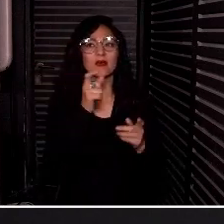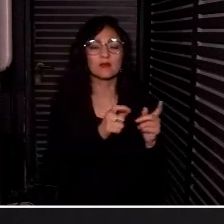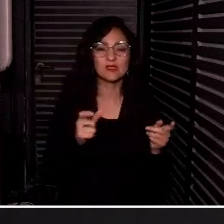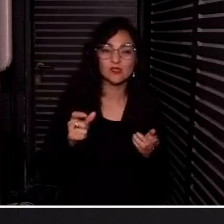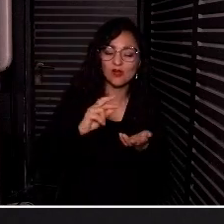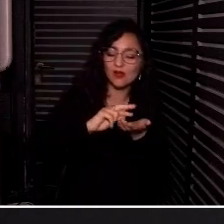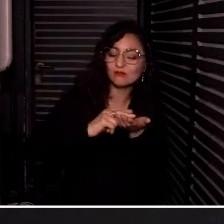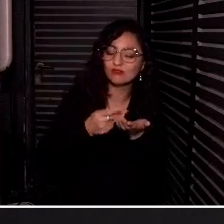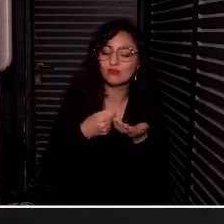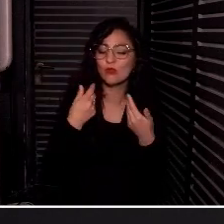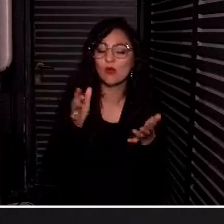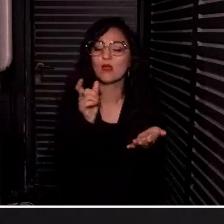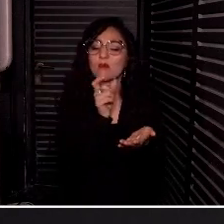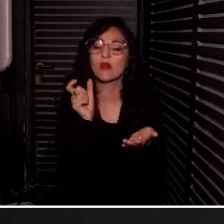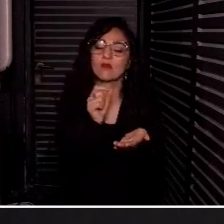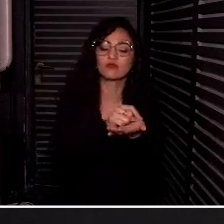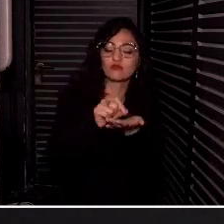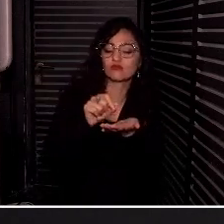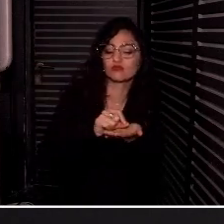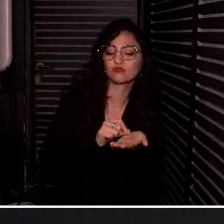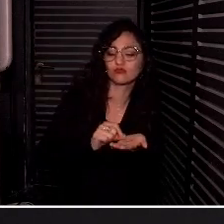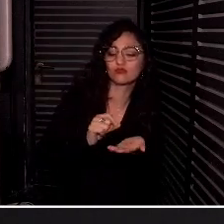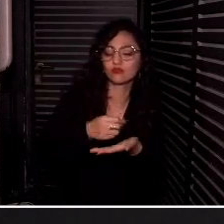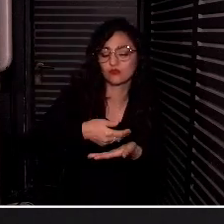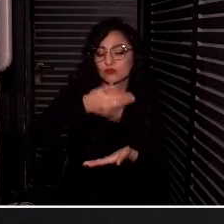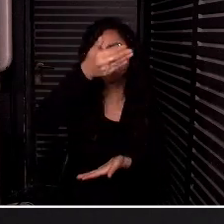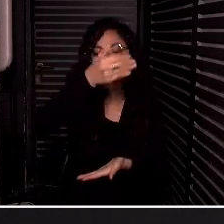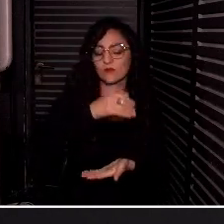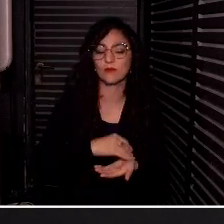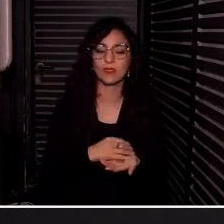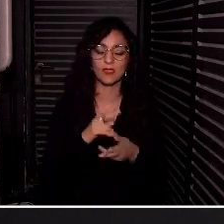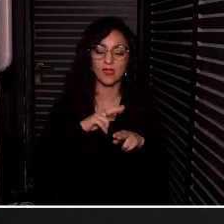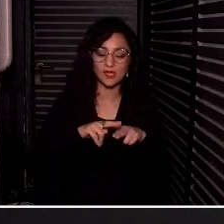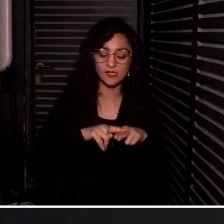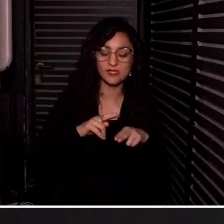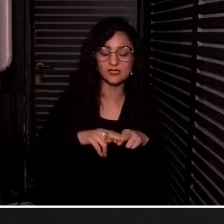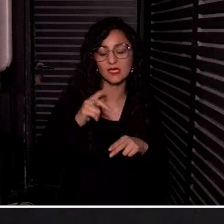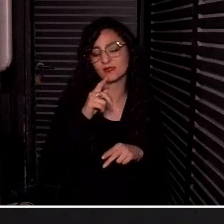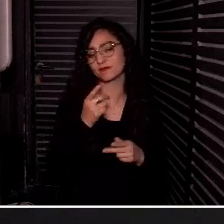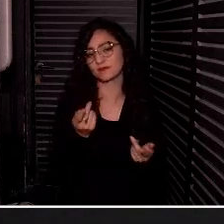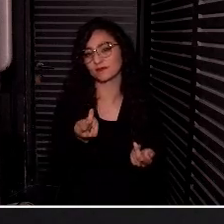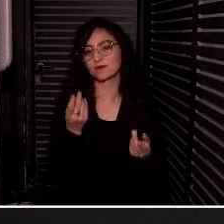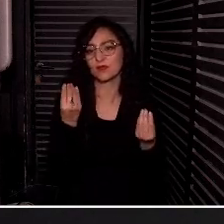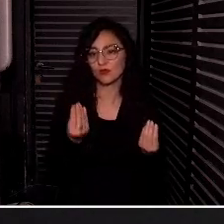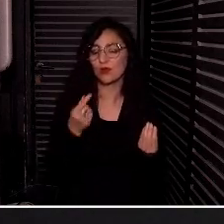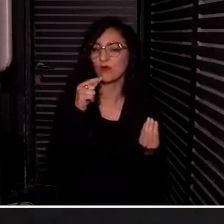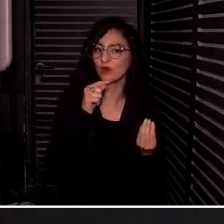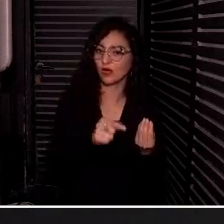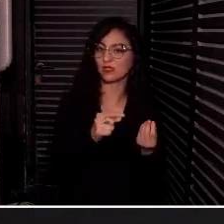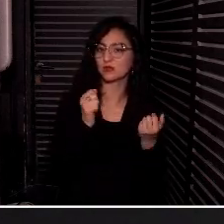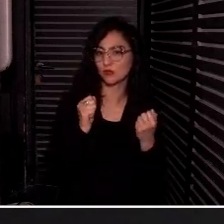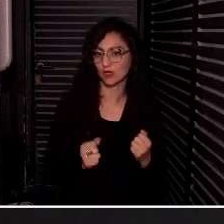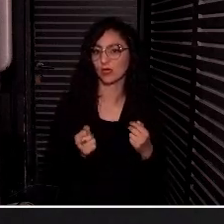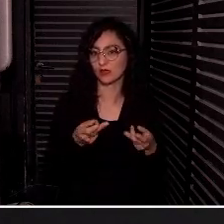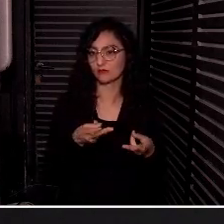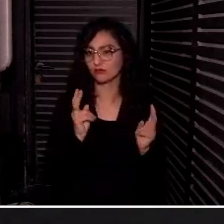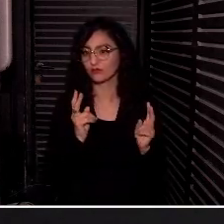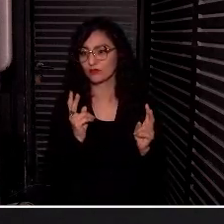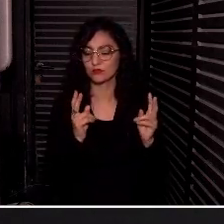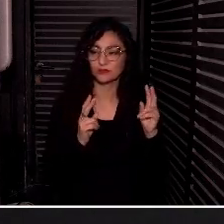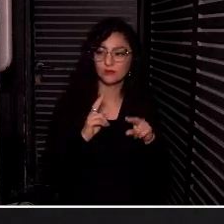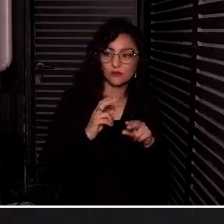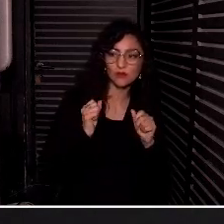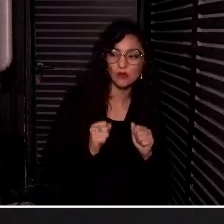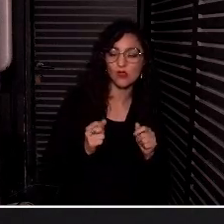decidir cada palabra que sale emitida en el noticiero en la noche y eso eh si obviamente se se puede ealizar se doraliza se